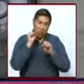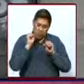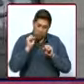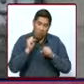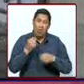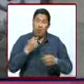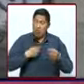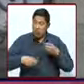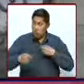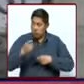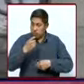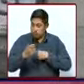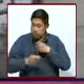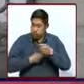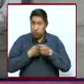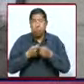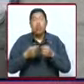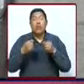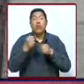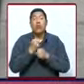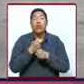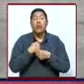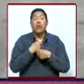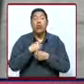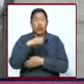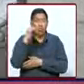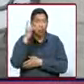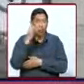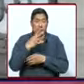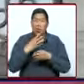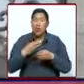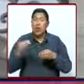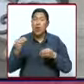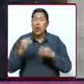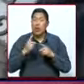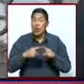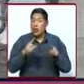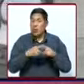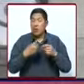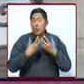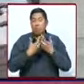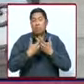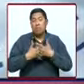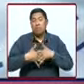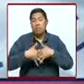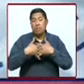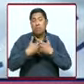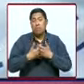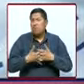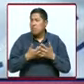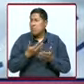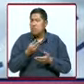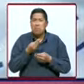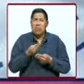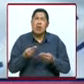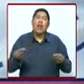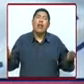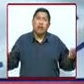para transitar con productos nacionales y mercancías industrializadas.